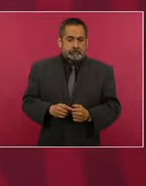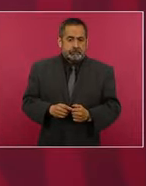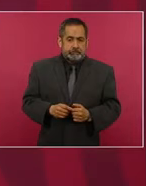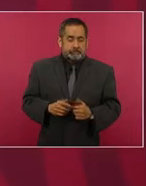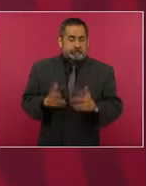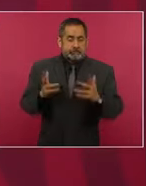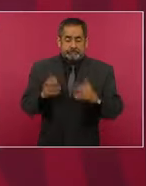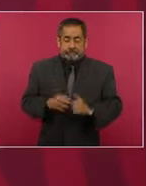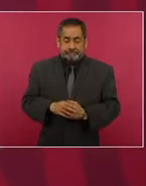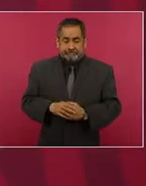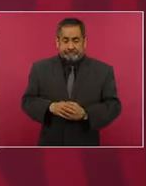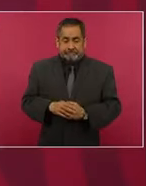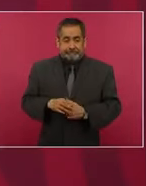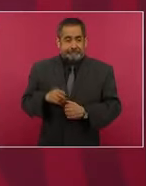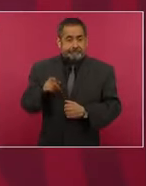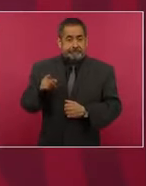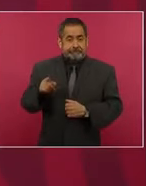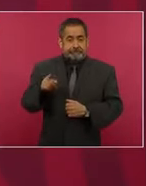ninguna